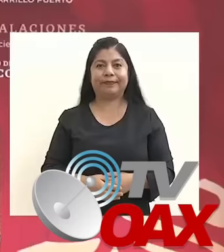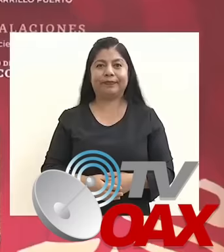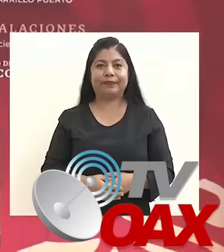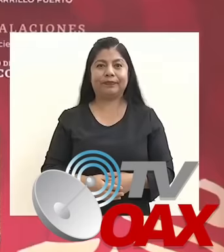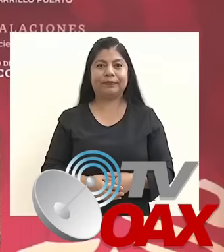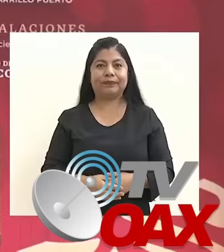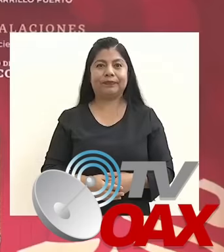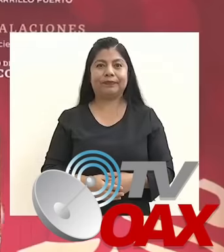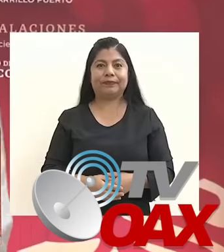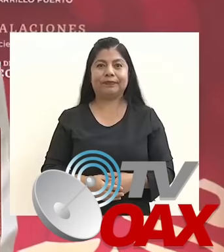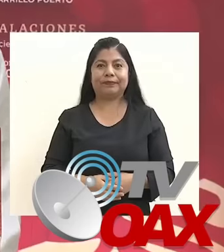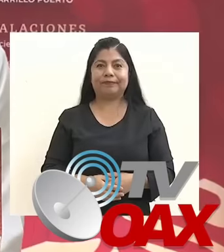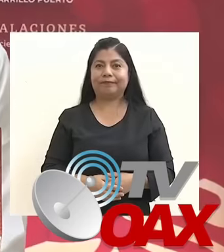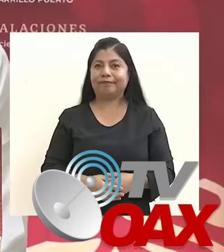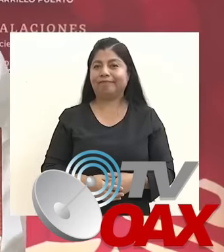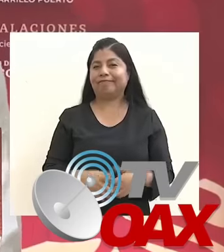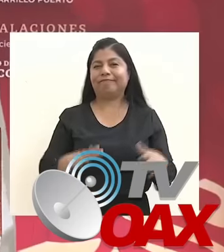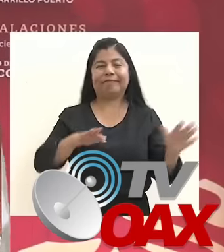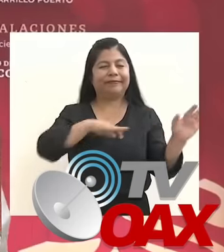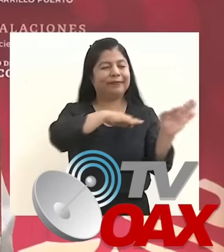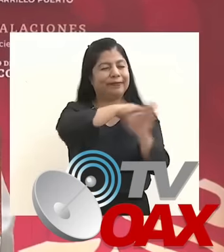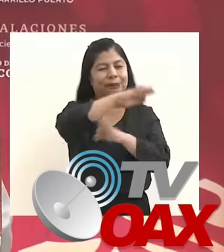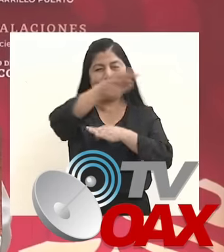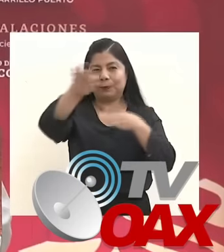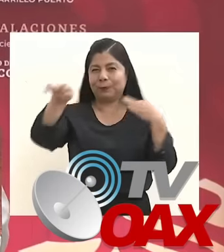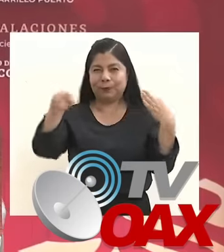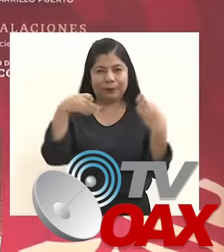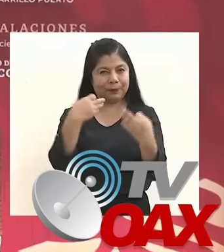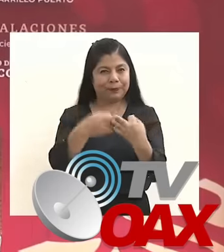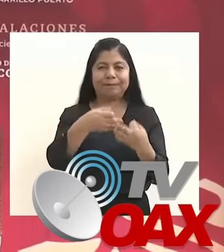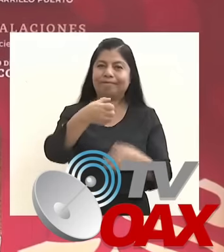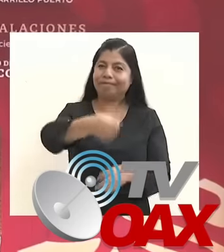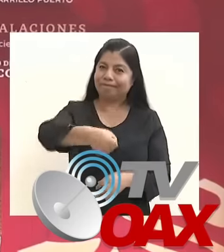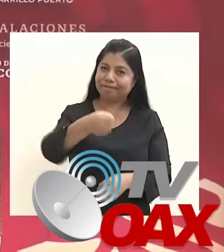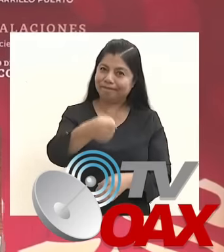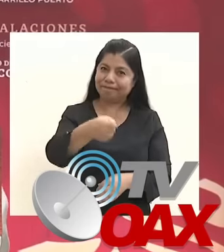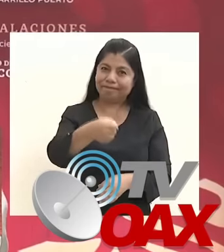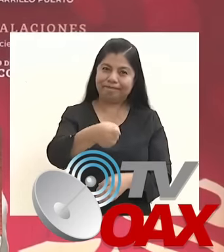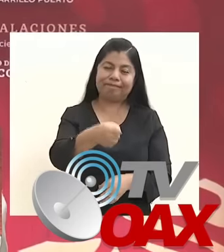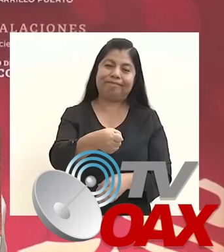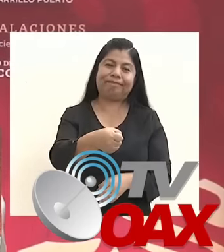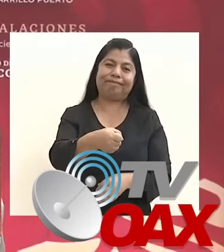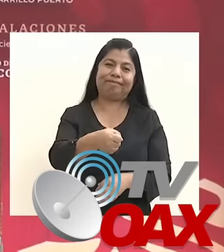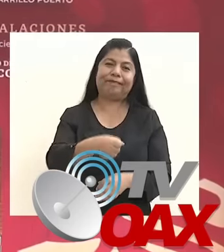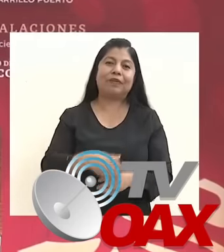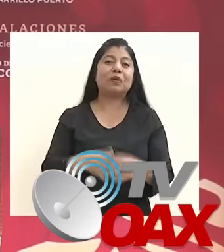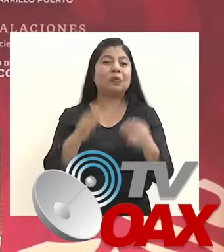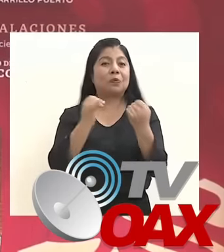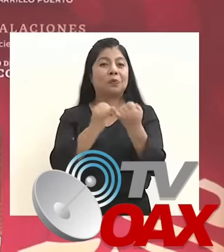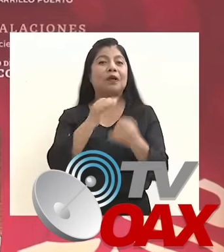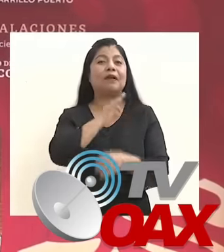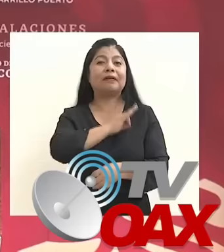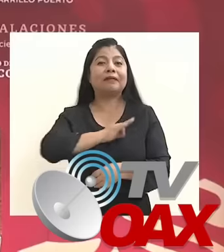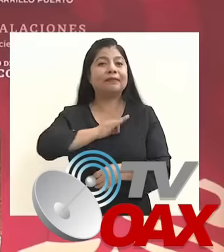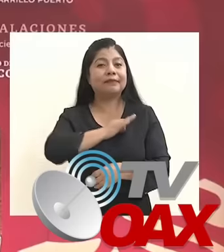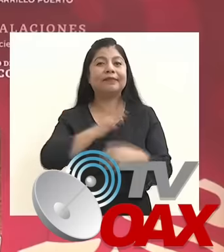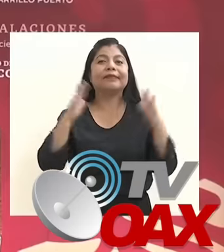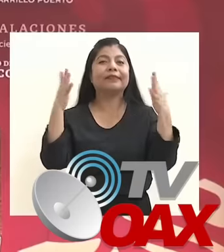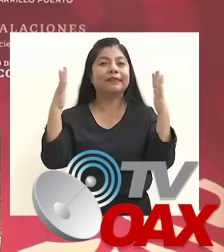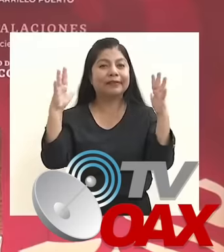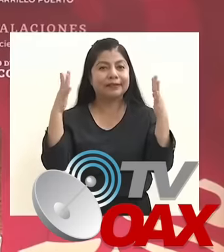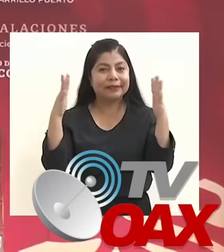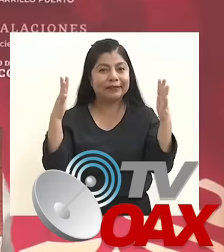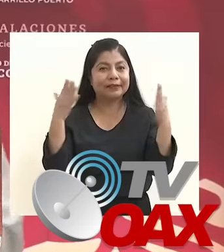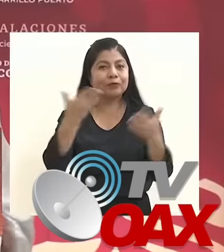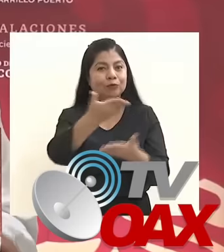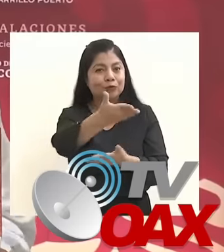A todas, a todos, mi felicitación y mi agradecimiento.